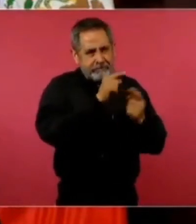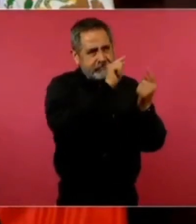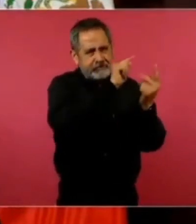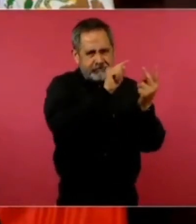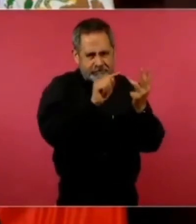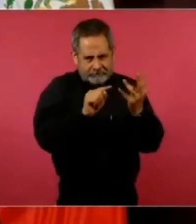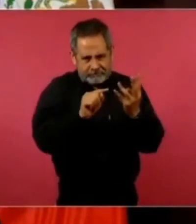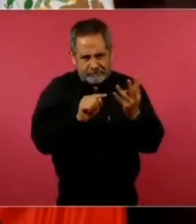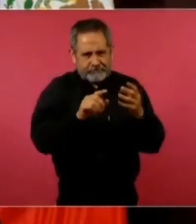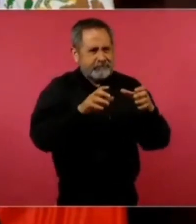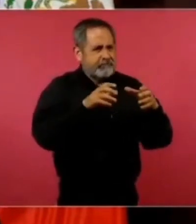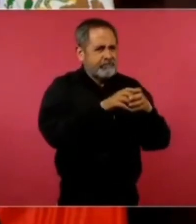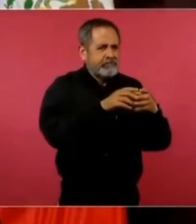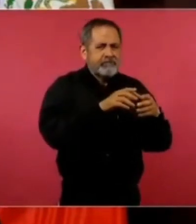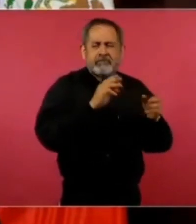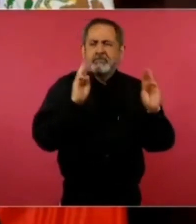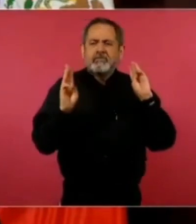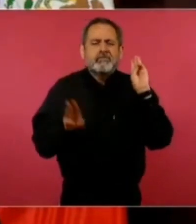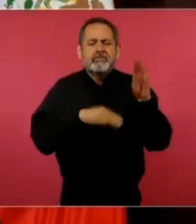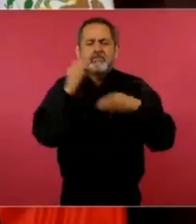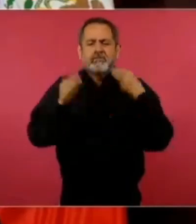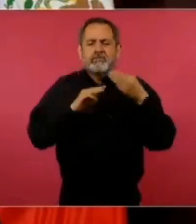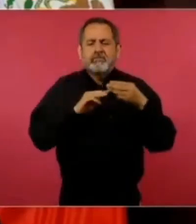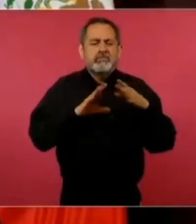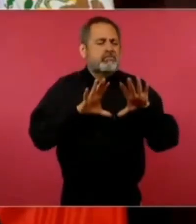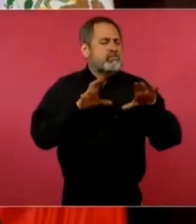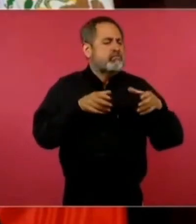y las hegemonías en todo el mundo,